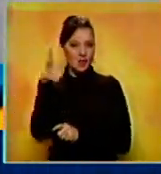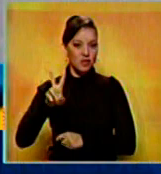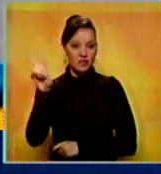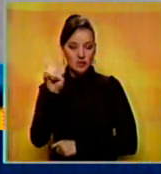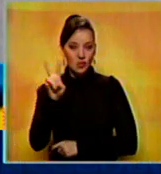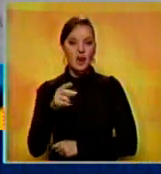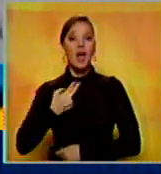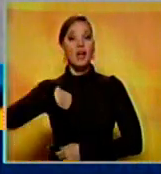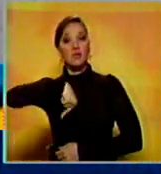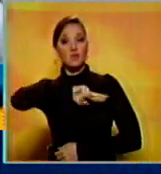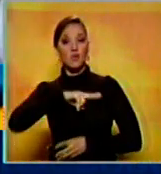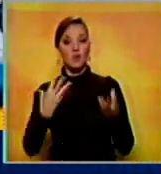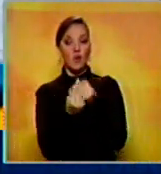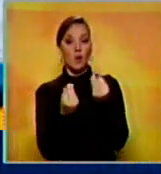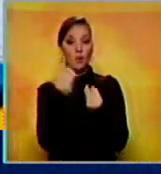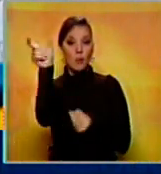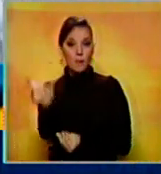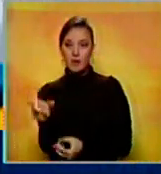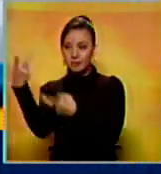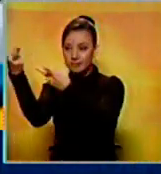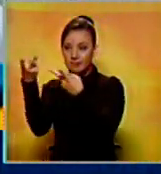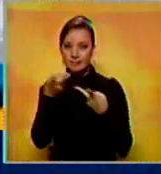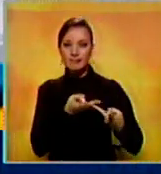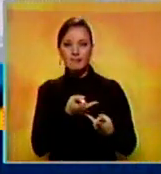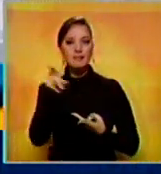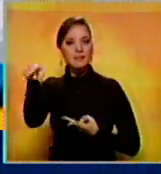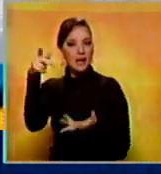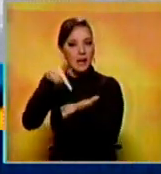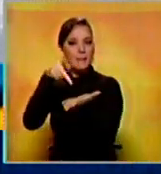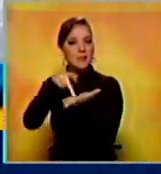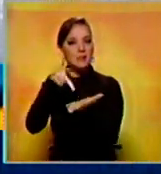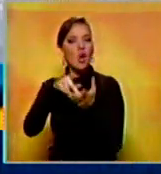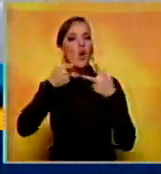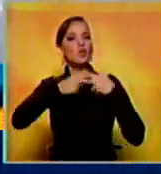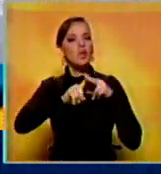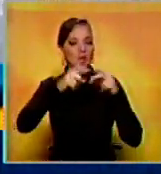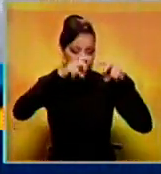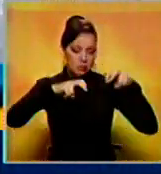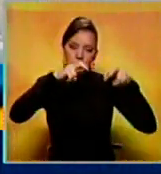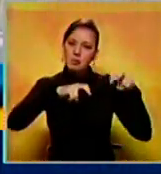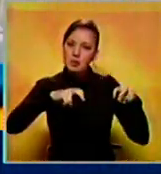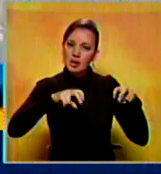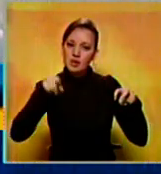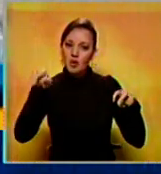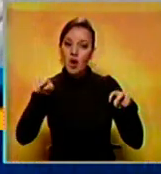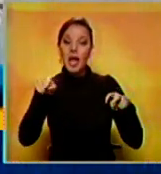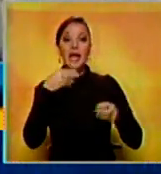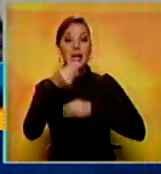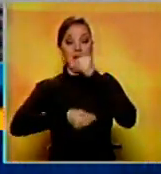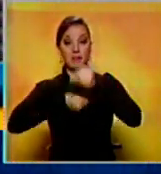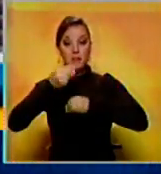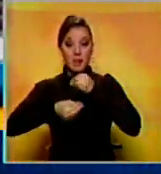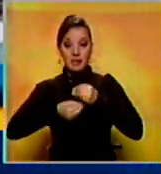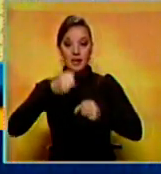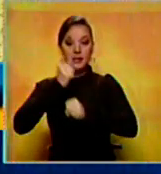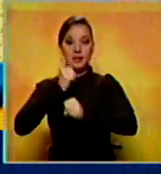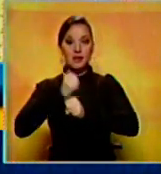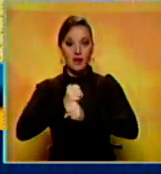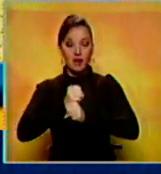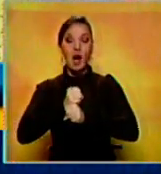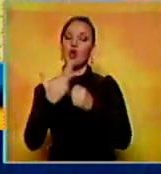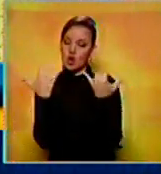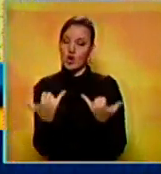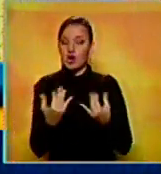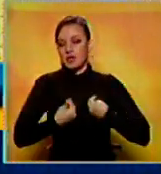Nuestro compañero Rafael Aníbal Camacho fue invitado a participar en un taller de periodismo de investigación en el que realizará sesiones de trabajo sobre la